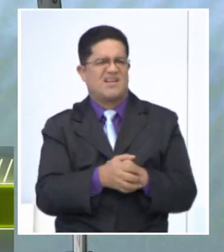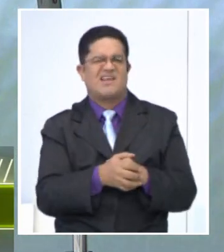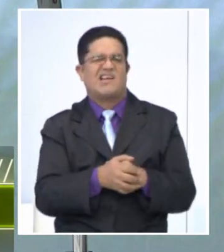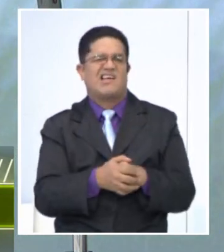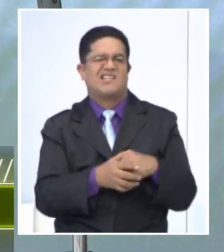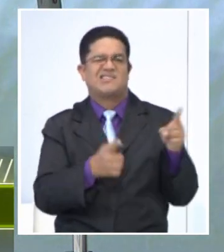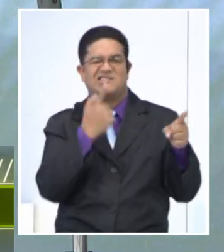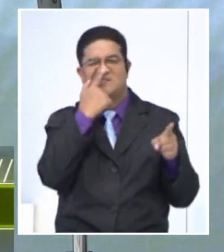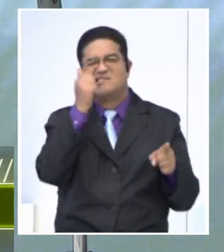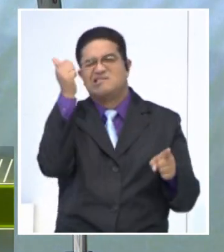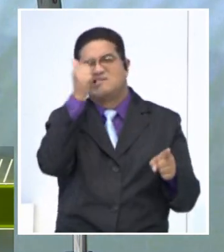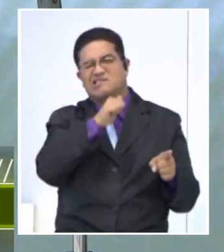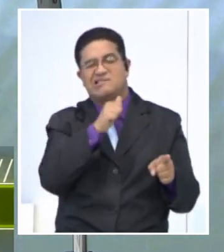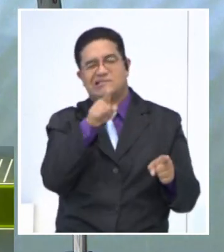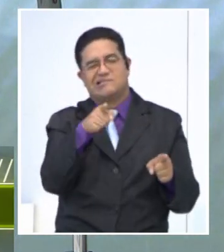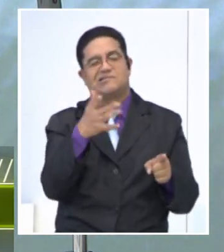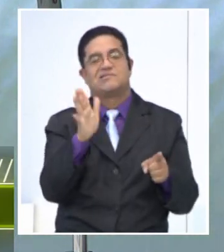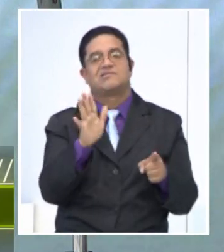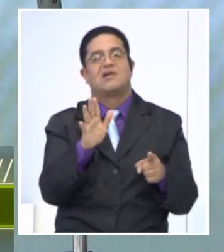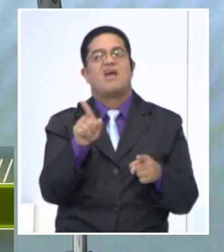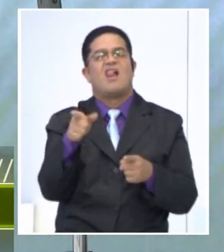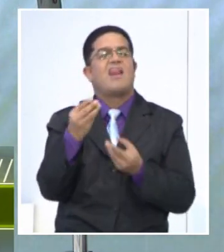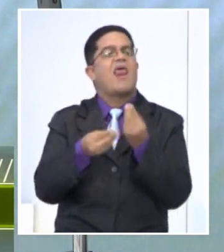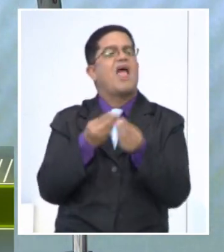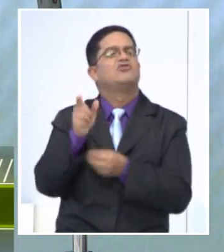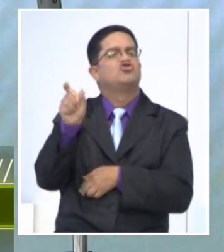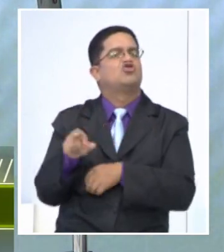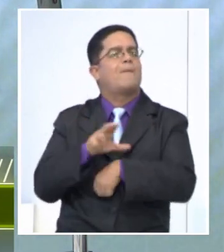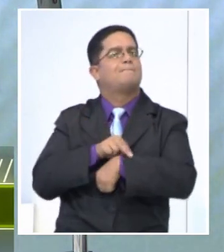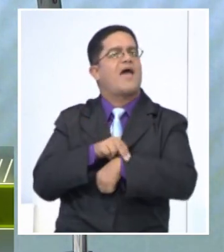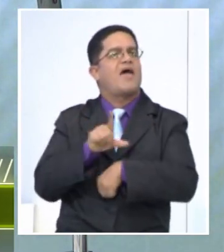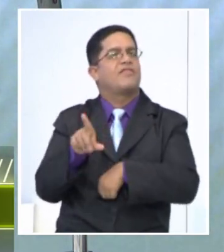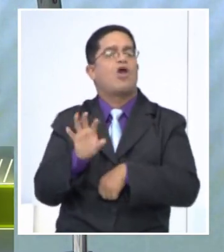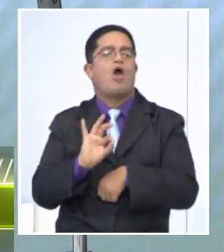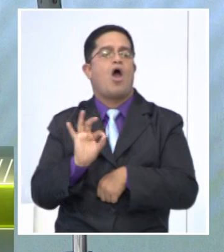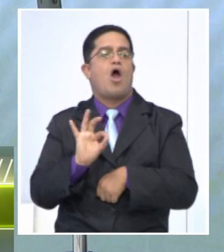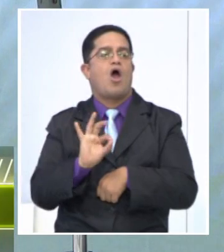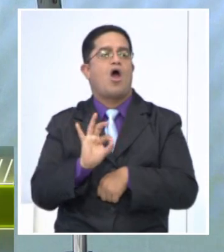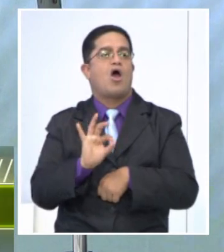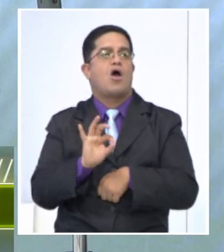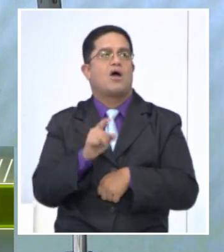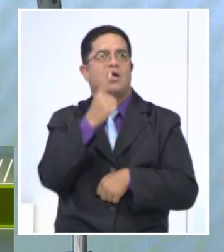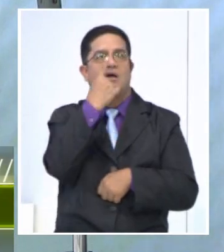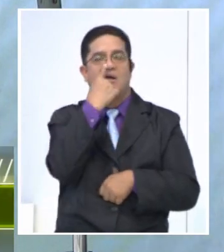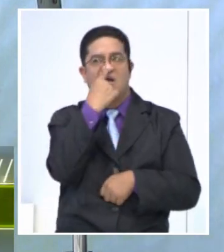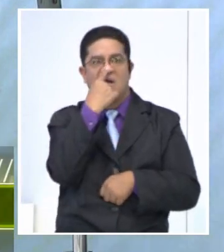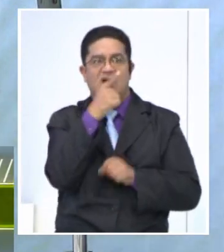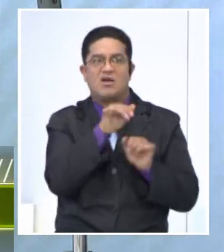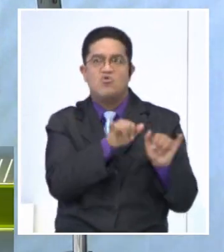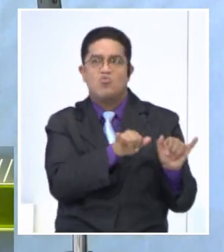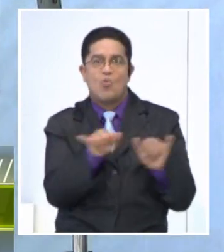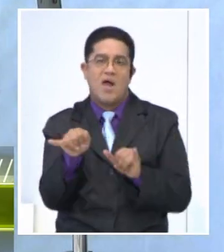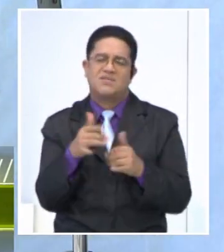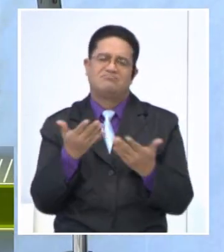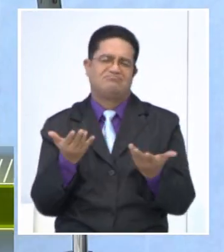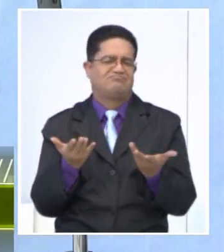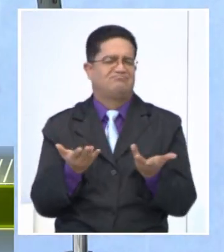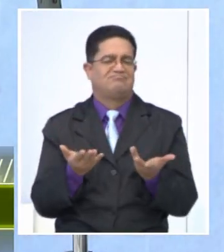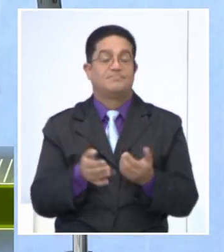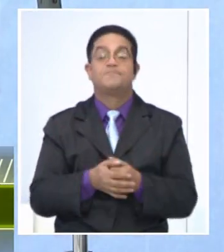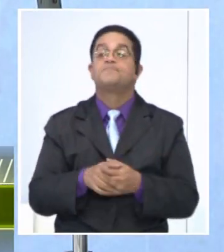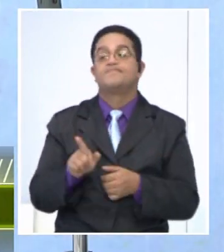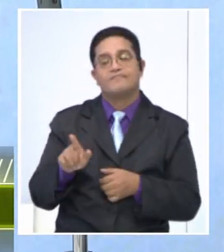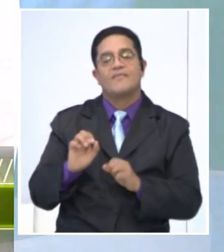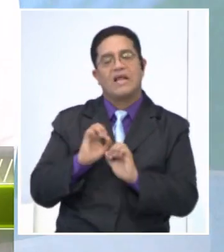es de fulanita, de fulanito, la hizo este, la hizo aquella, o que se vean todas iguales, porque pierden personalidad. Claro, pero más allá de que se